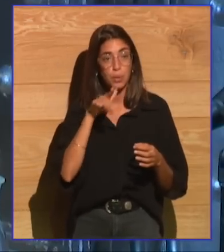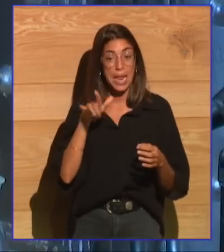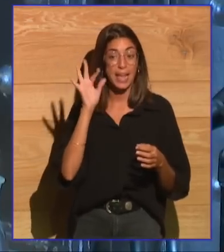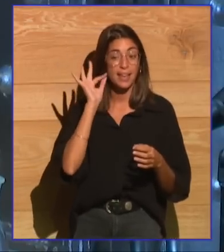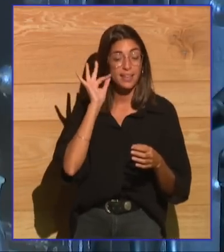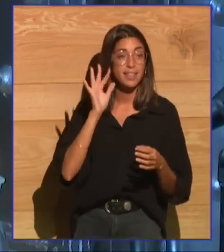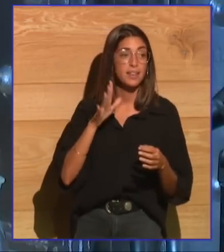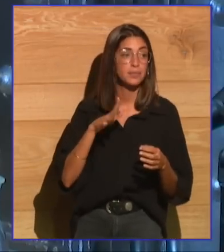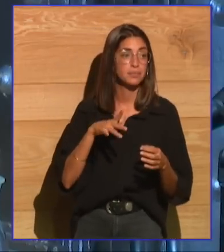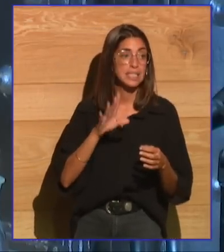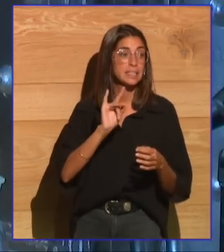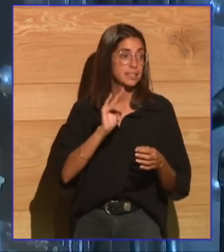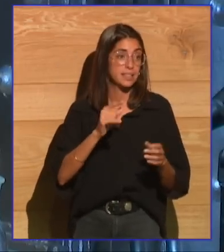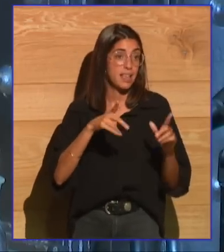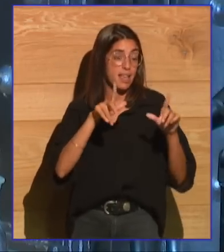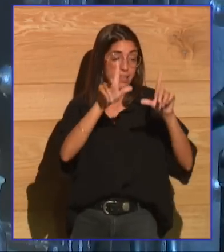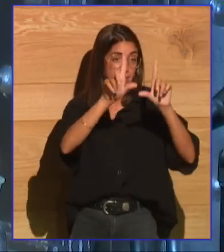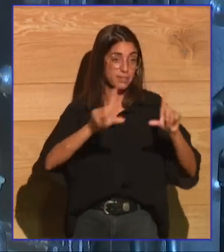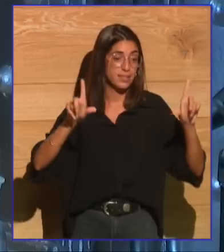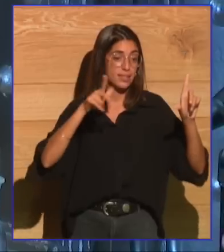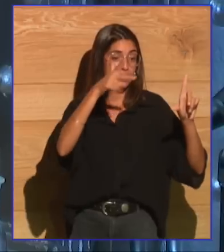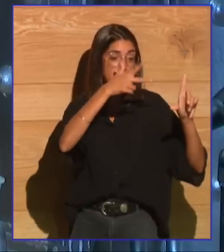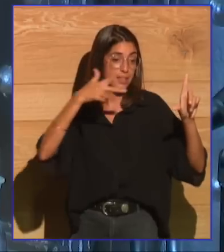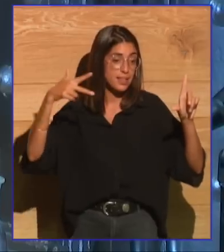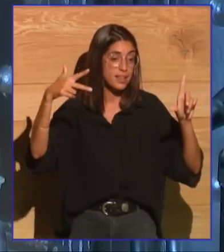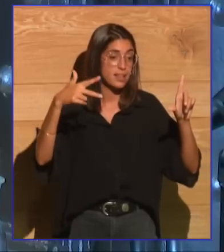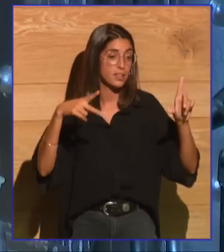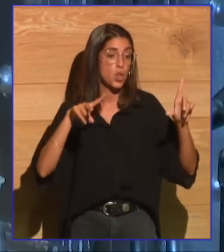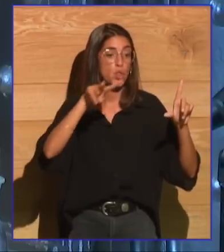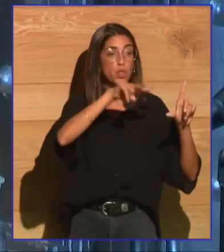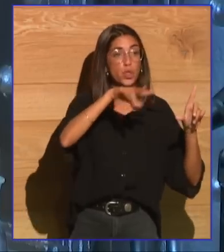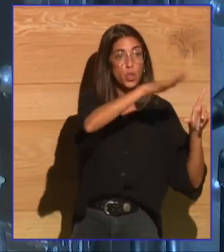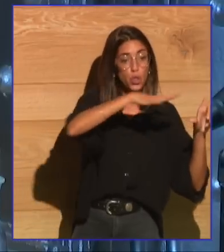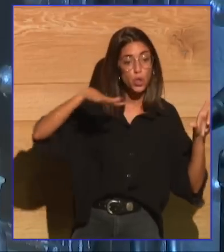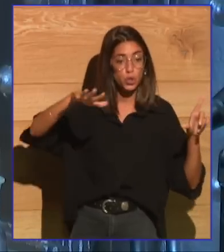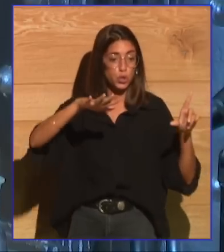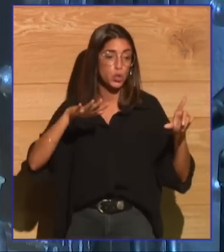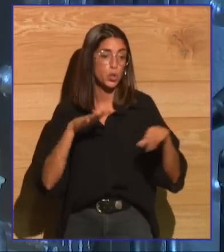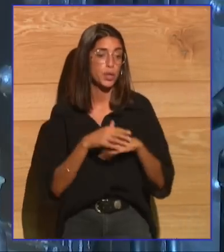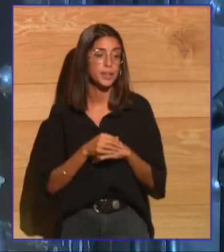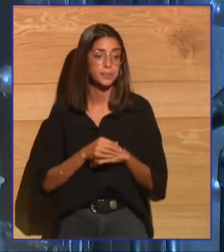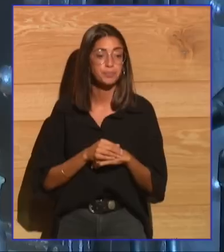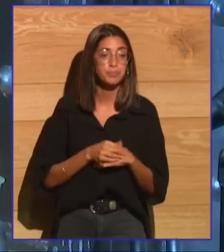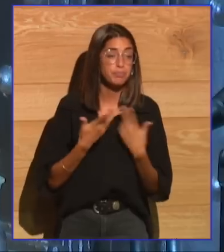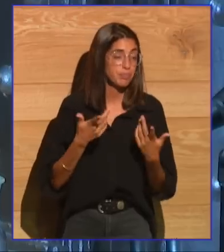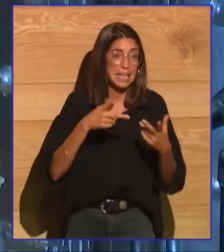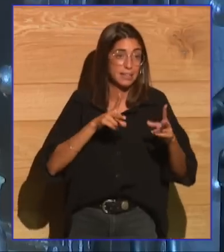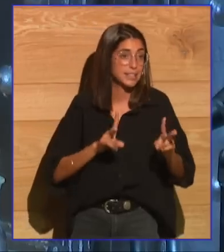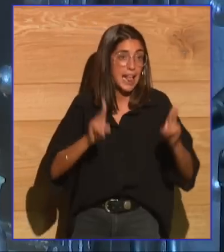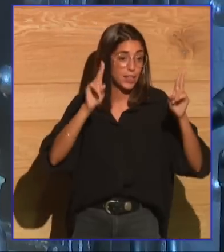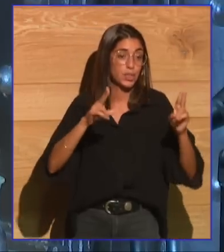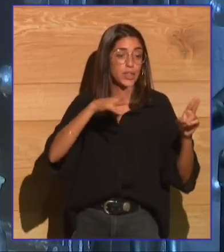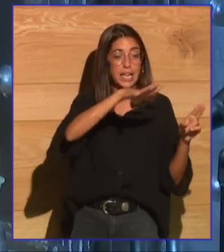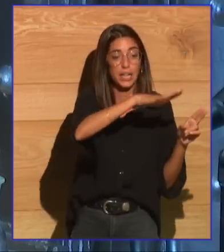escena colocada si es que lo has explicado también que está en todo en todos los manuales de cine te dice es tan hábil okada y sabía lo difícil que es romper